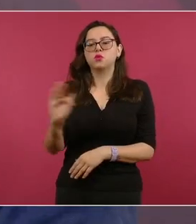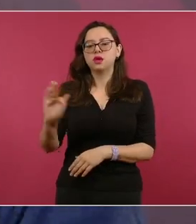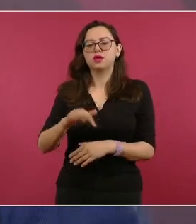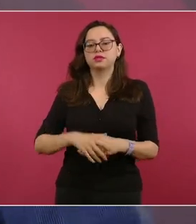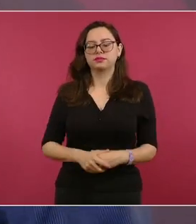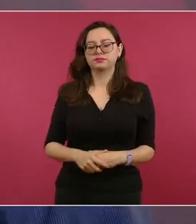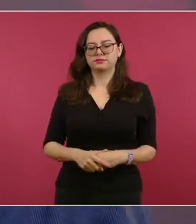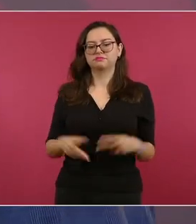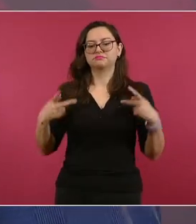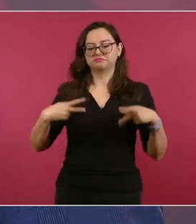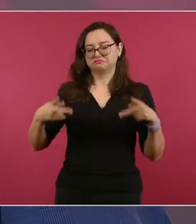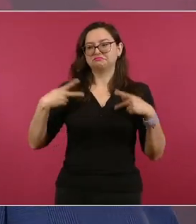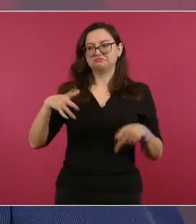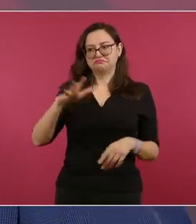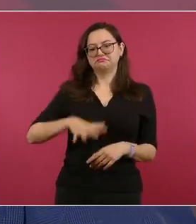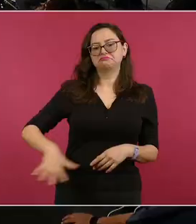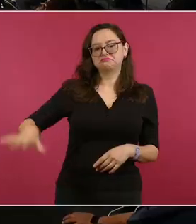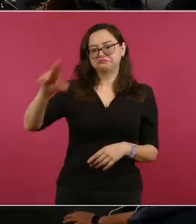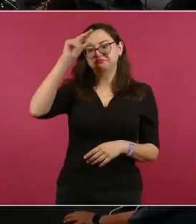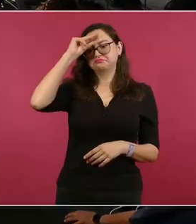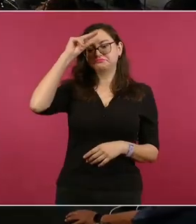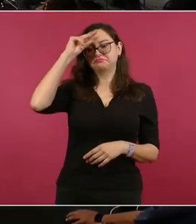El pueblo es mucha pieza.